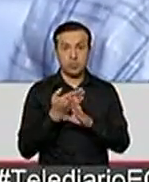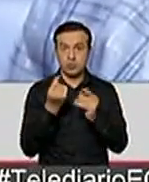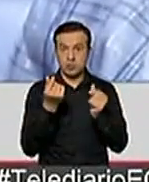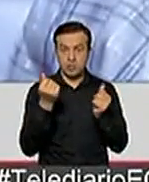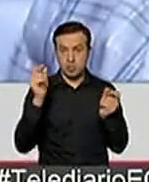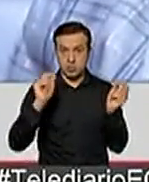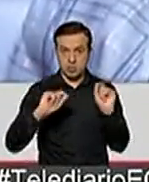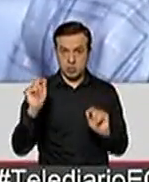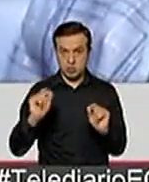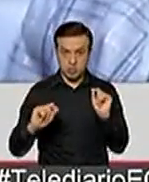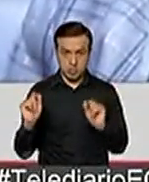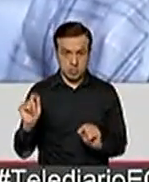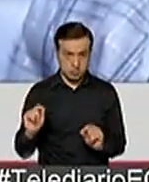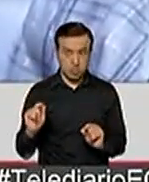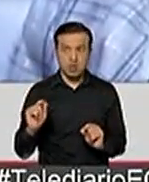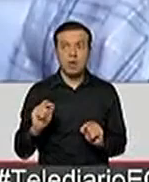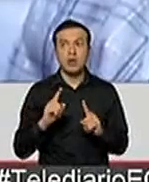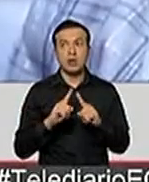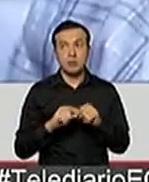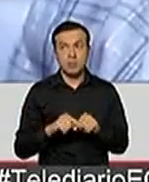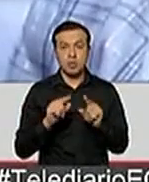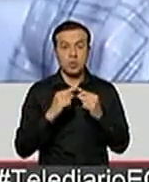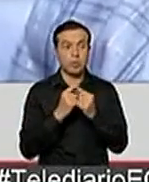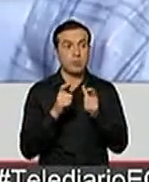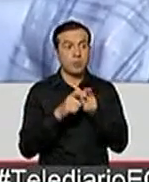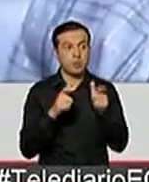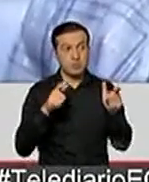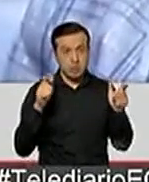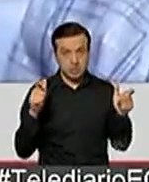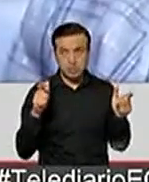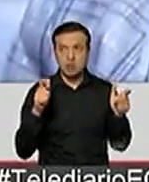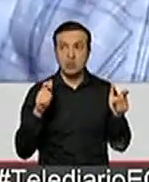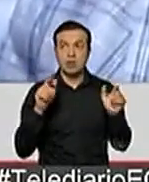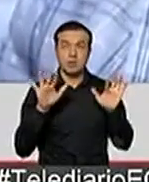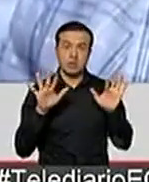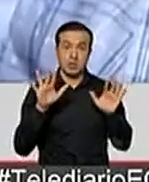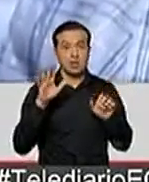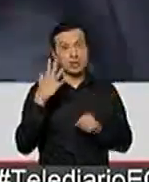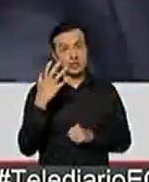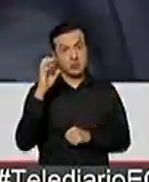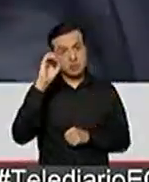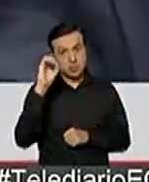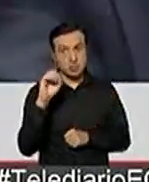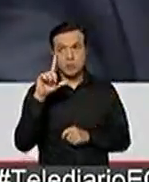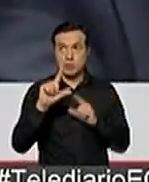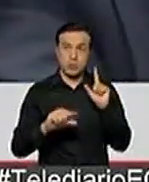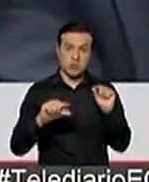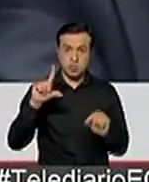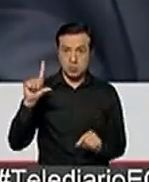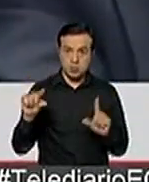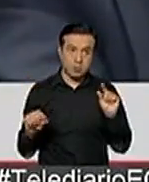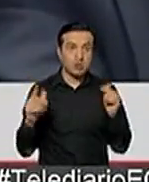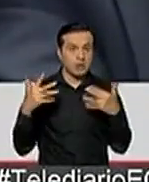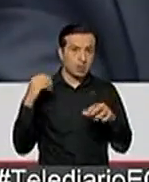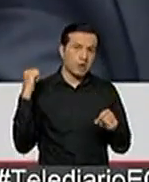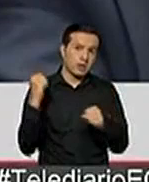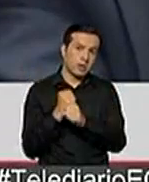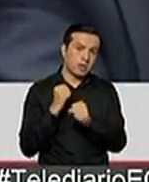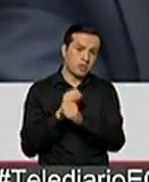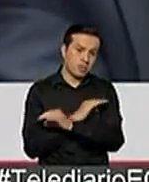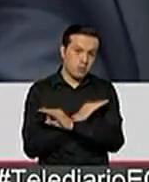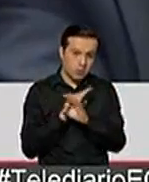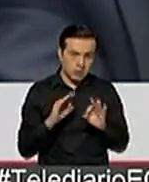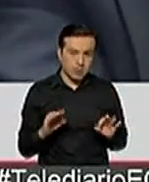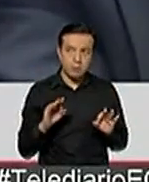descuentos dependiendo del grupo de personas, del 10 al 15%. Están haciendo ya las mingas de limpieza